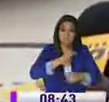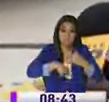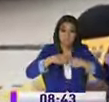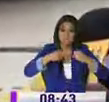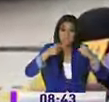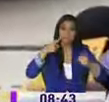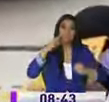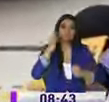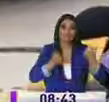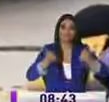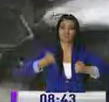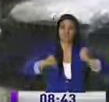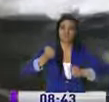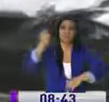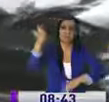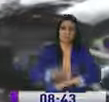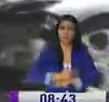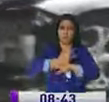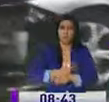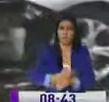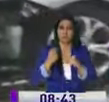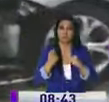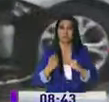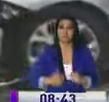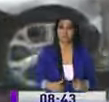persona que recibió prácticamente todo el impacto